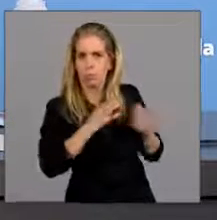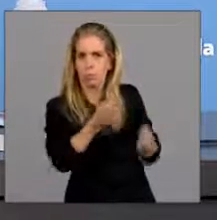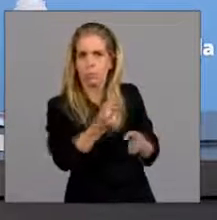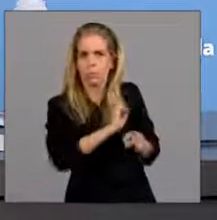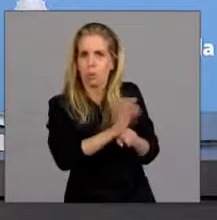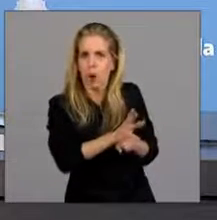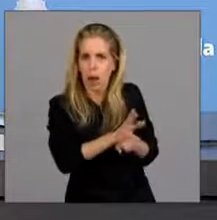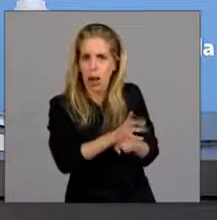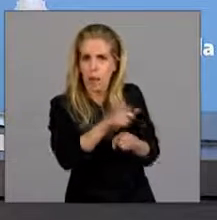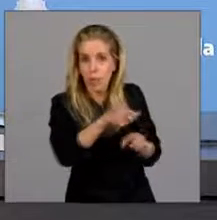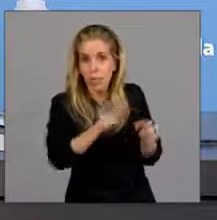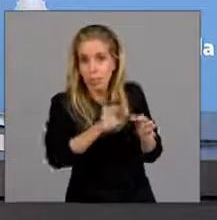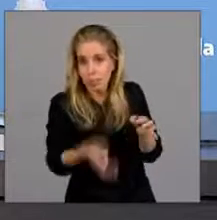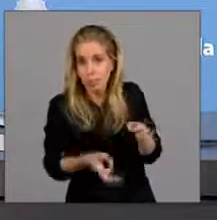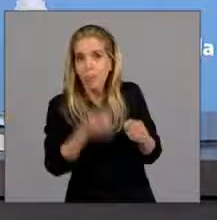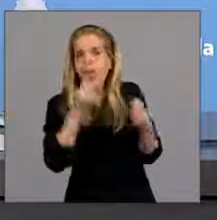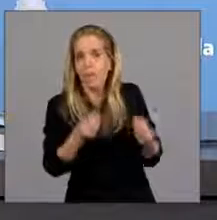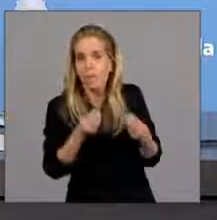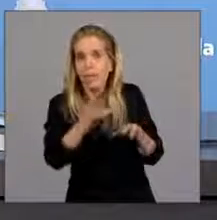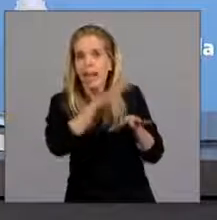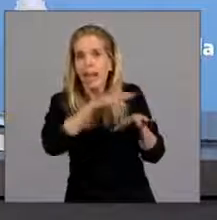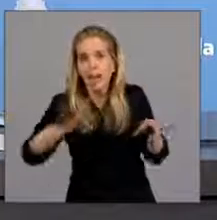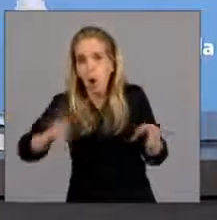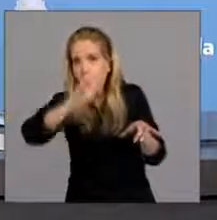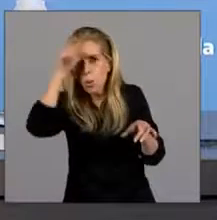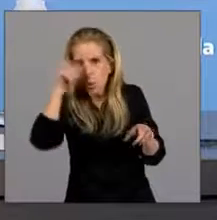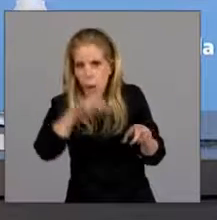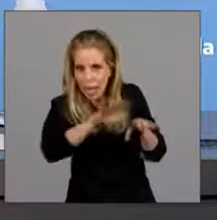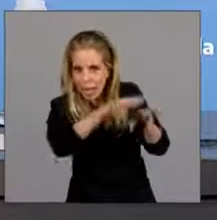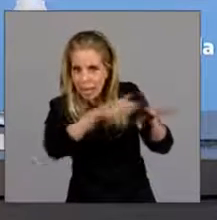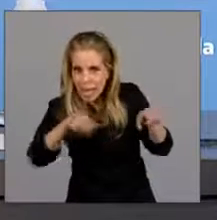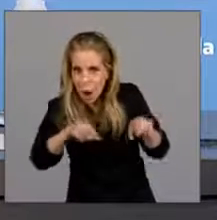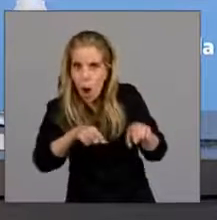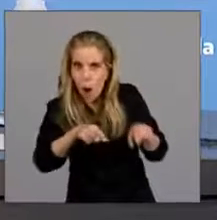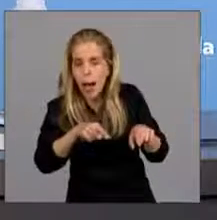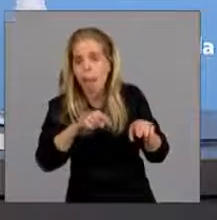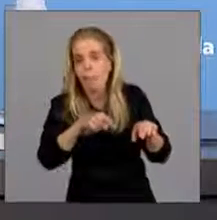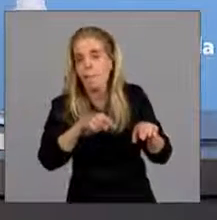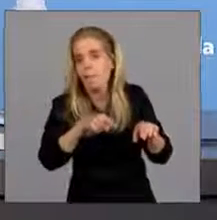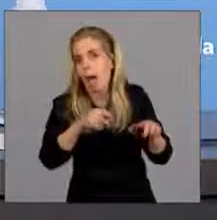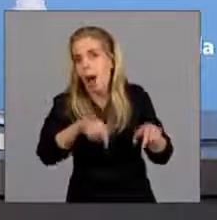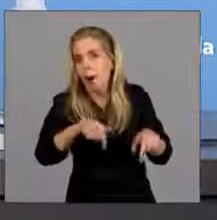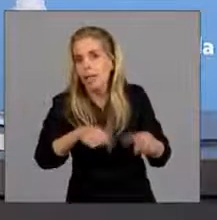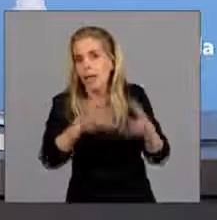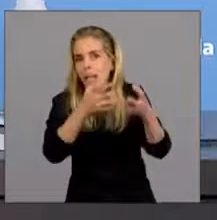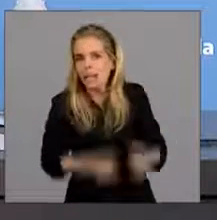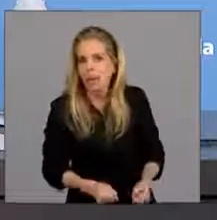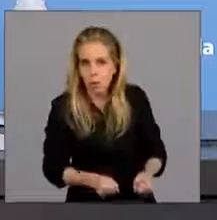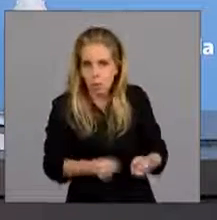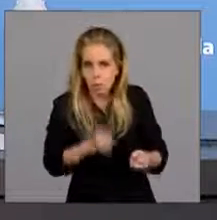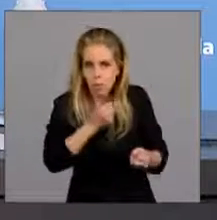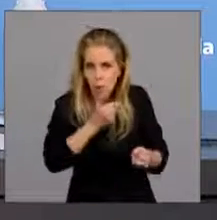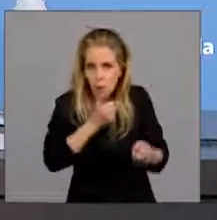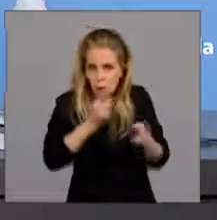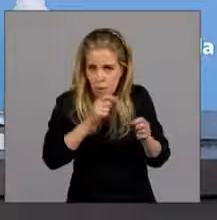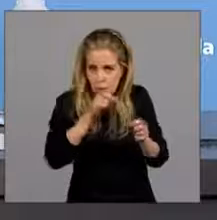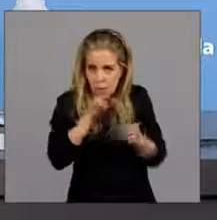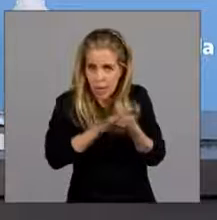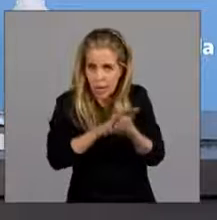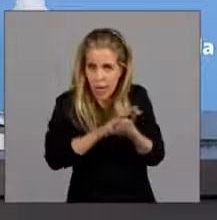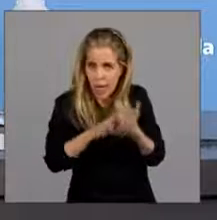está, según me decía el gobernador, está virtualmente seco porque no hay lluvia